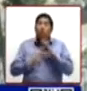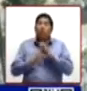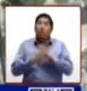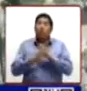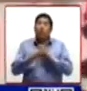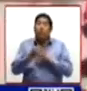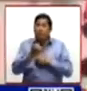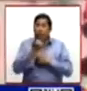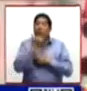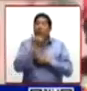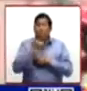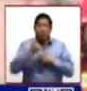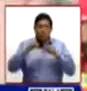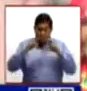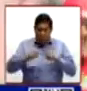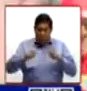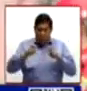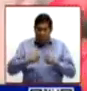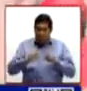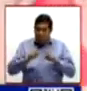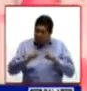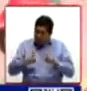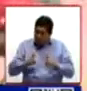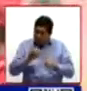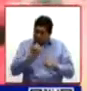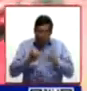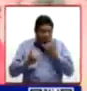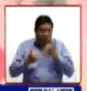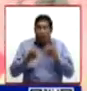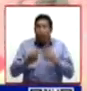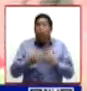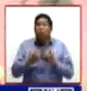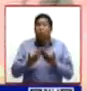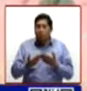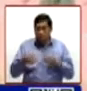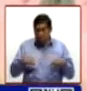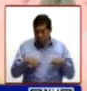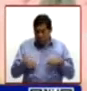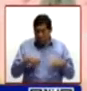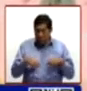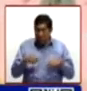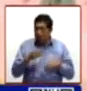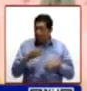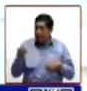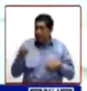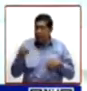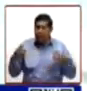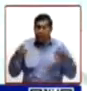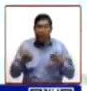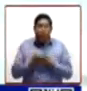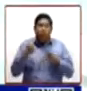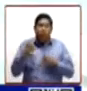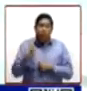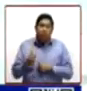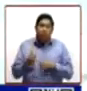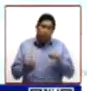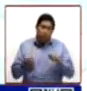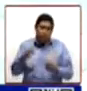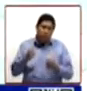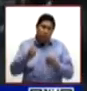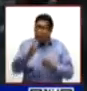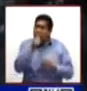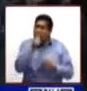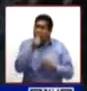investigar y se está tomando la alcoholemia al conductor para ver en el estado en el que se encontraba. Y colisiona con 2 vehículos, un vehículo